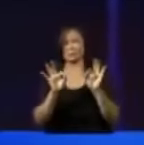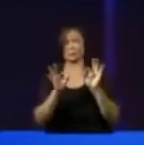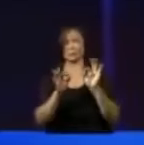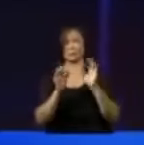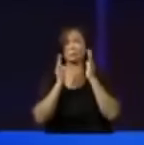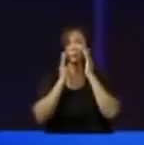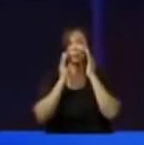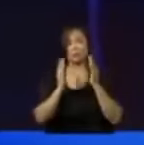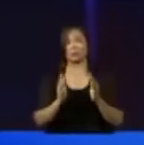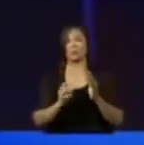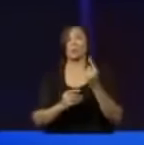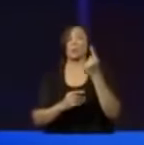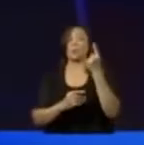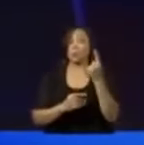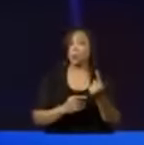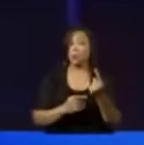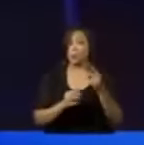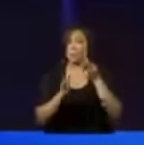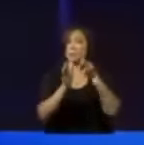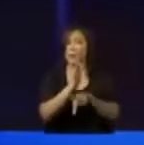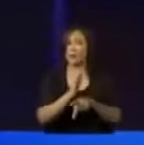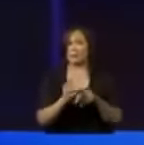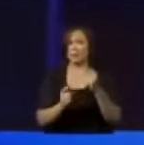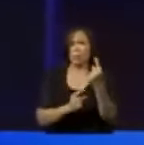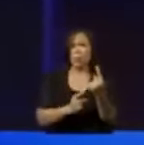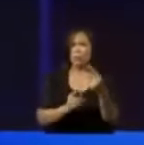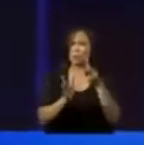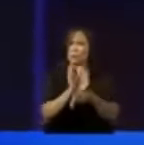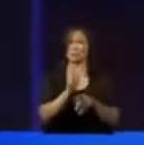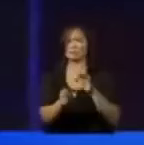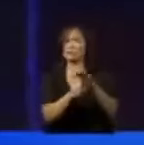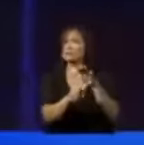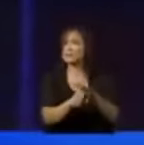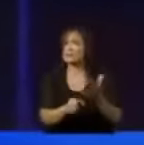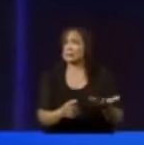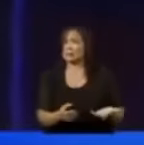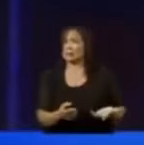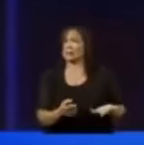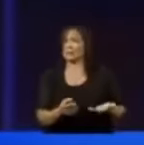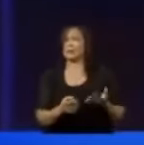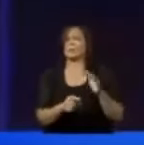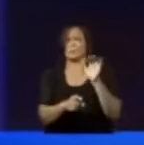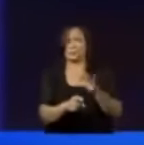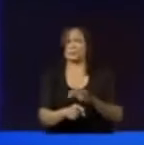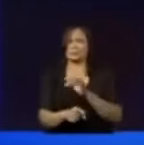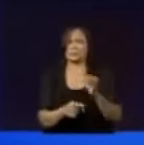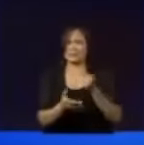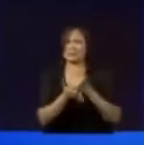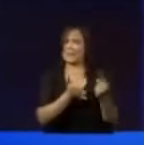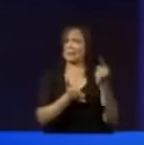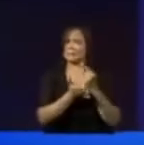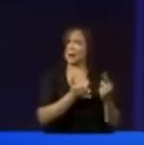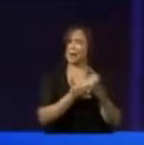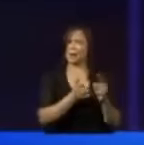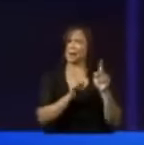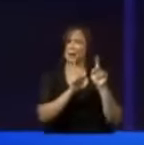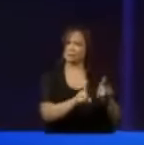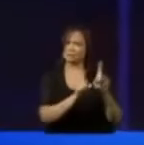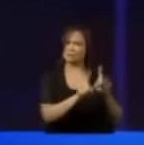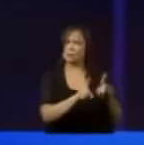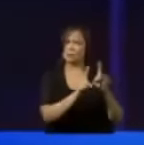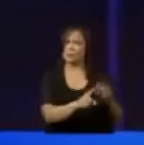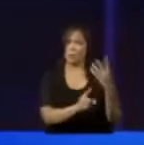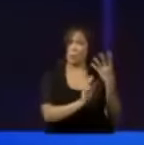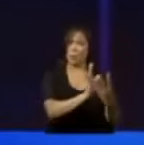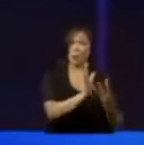preocupación nuestra hoy, un solo homicidio es mucho, un solo homicidio es demasiado. Y por eso, semanalmente, yo voy, duro